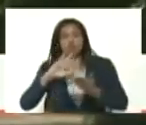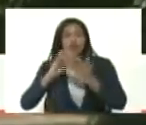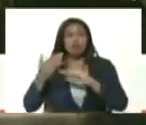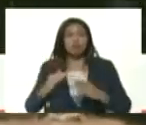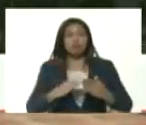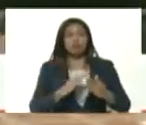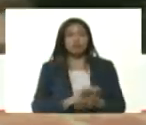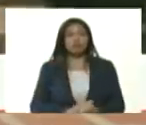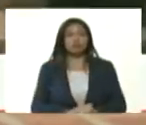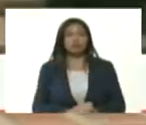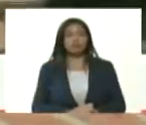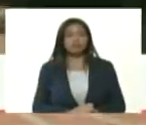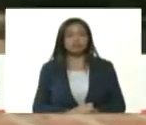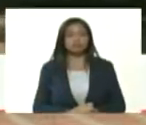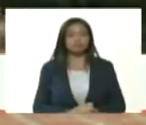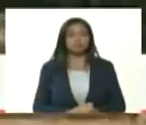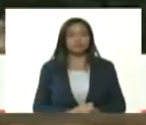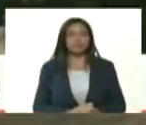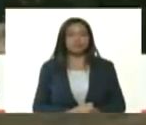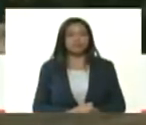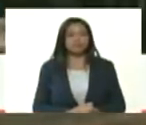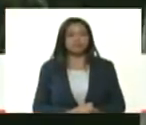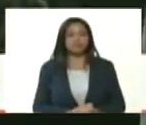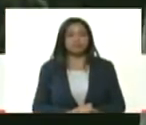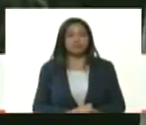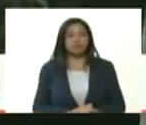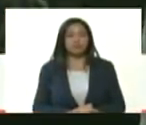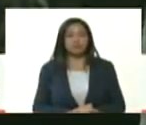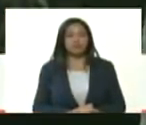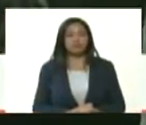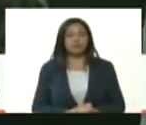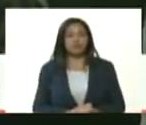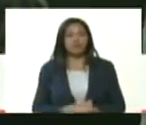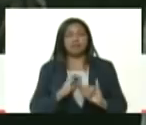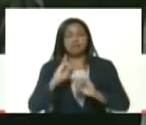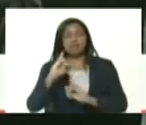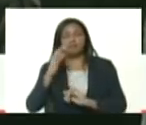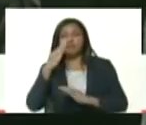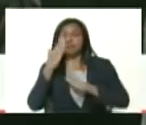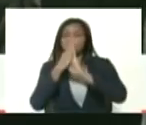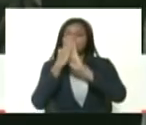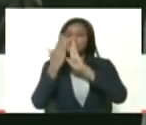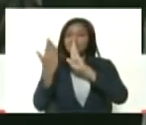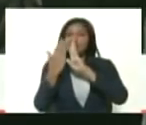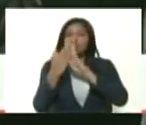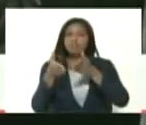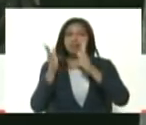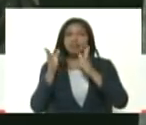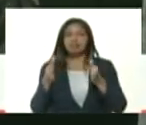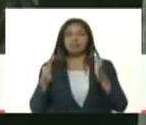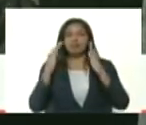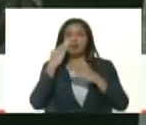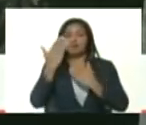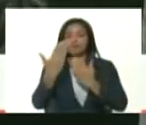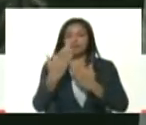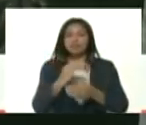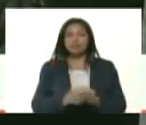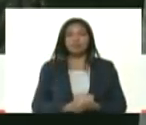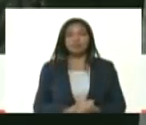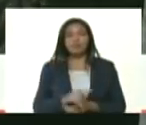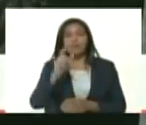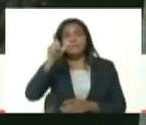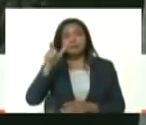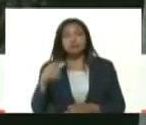comunidad de Colinas de Bellomonte. Aquí mismo en esta calle se ha tenido en todo el frente, como ustedes aquí en esta quinta que está al frente, un